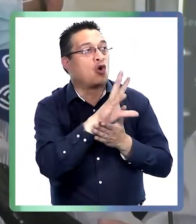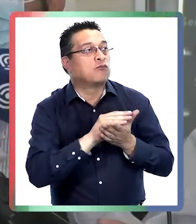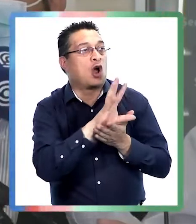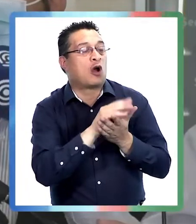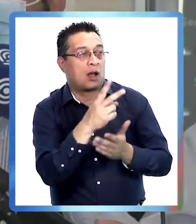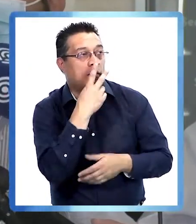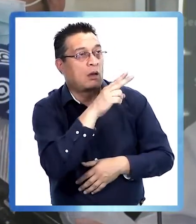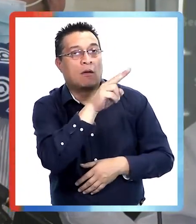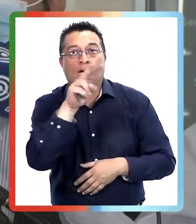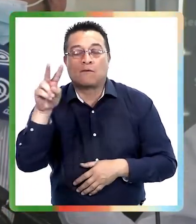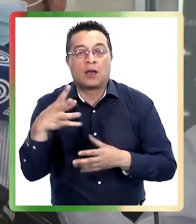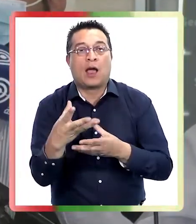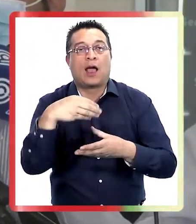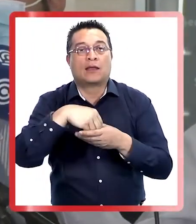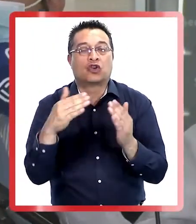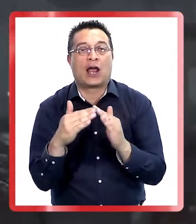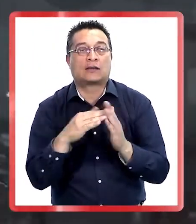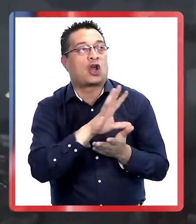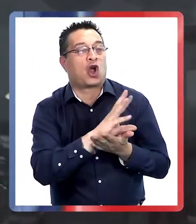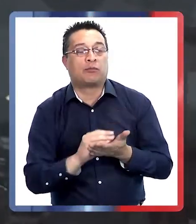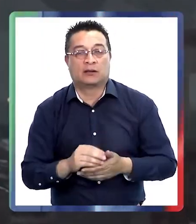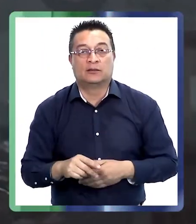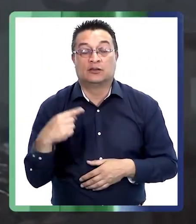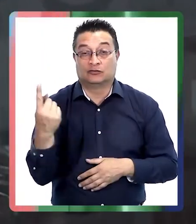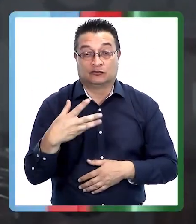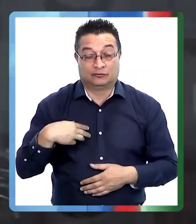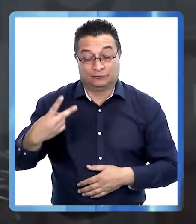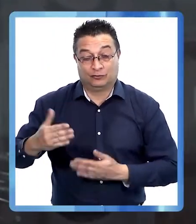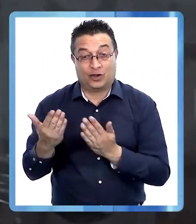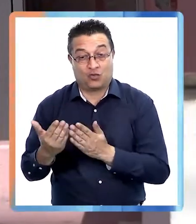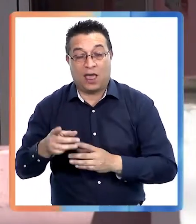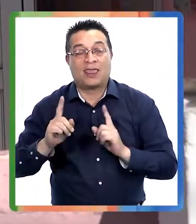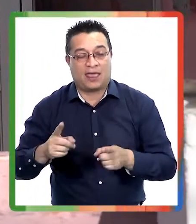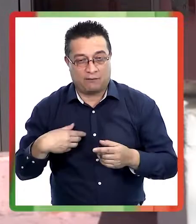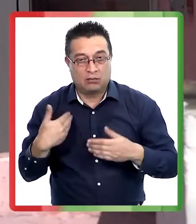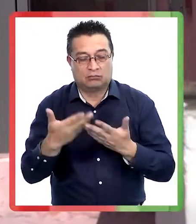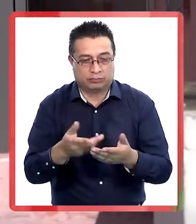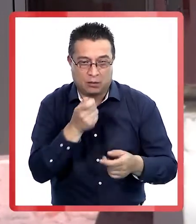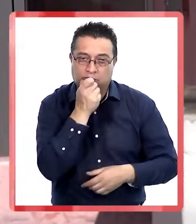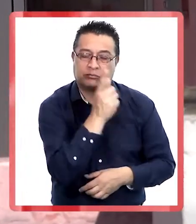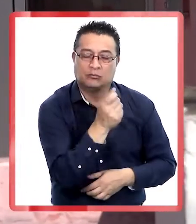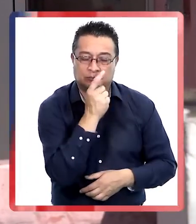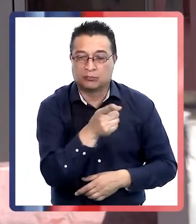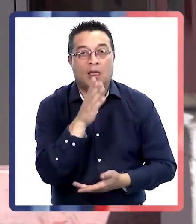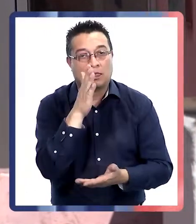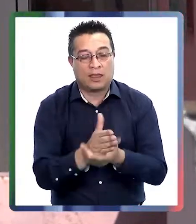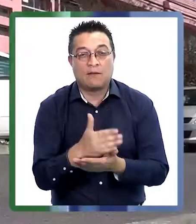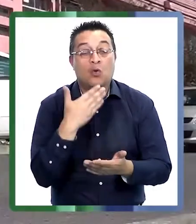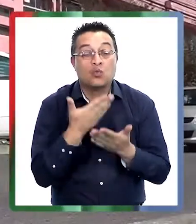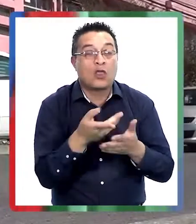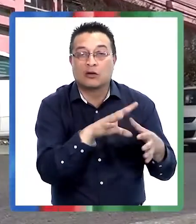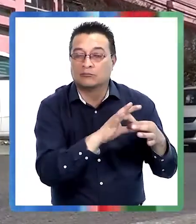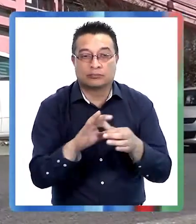el comportamiento que visualizan al interior de sus hogares. Los sostenedores tenemos que tener la capacidad de presentar las acciones criminales correspondientes cuando